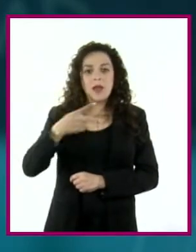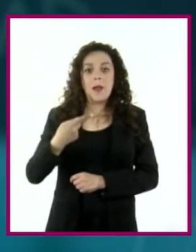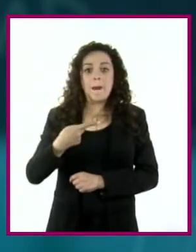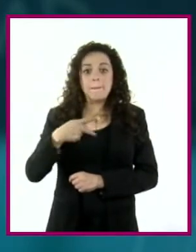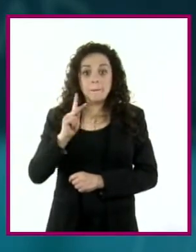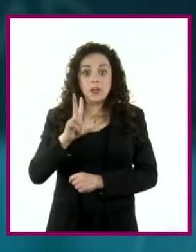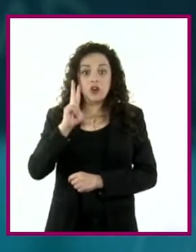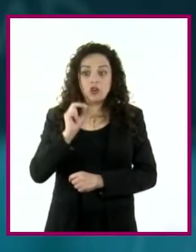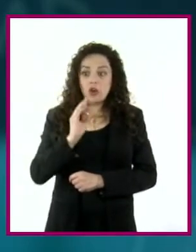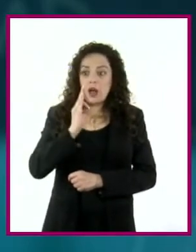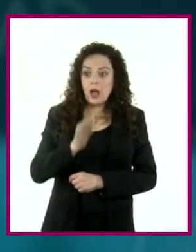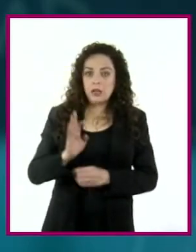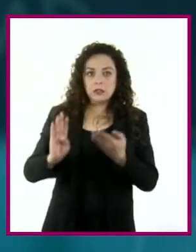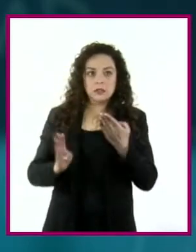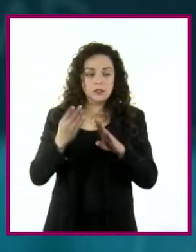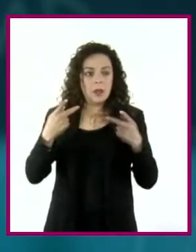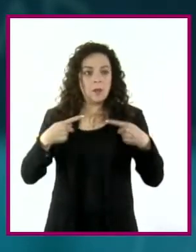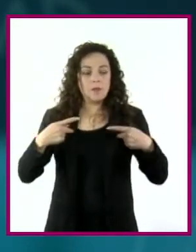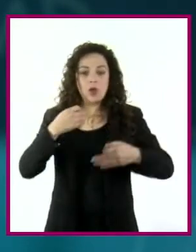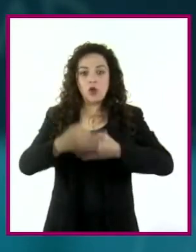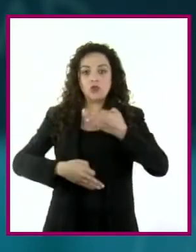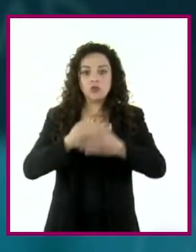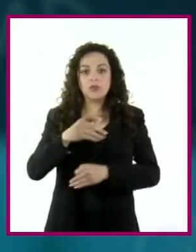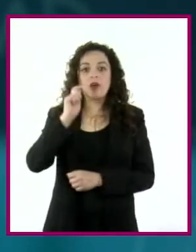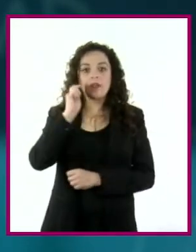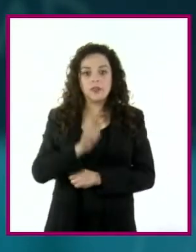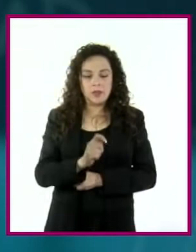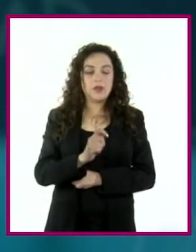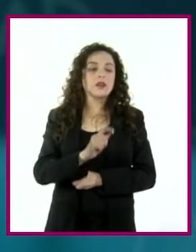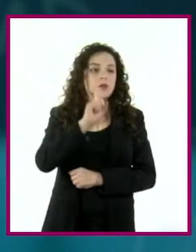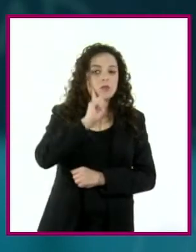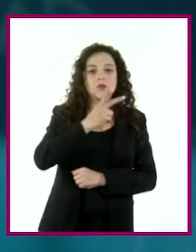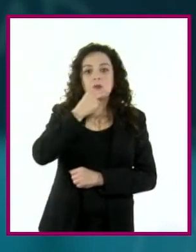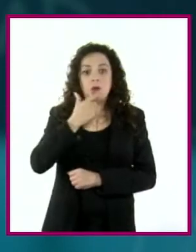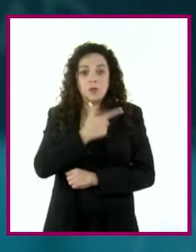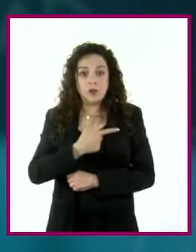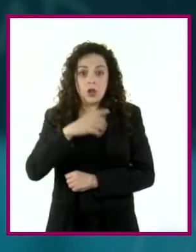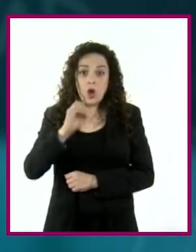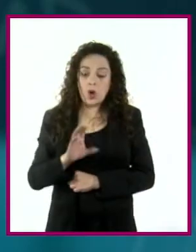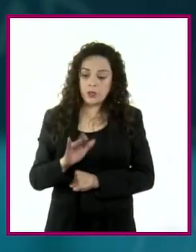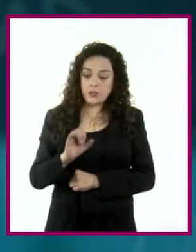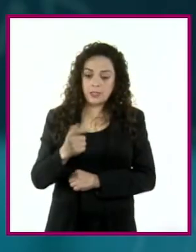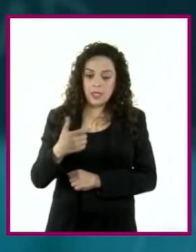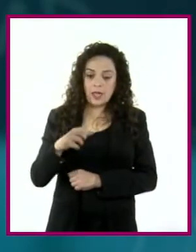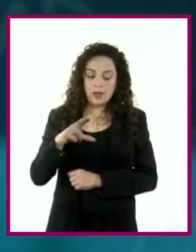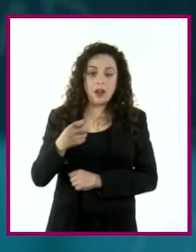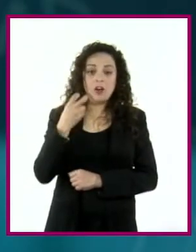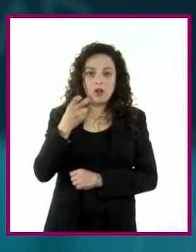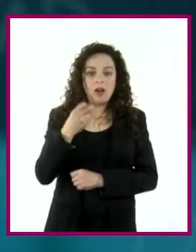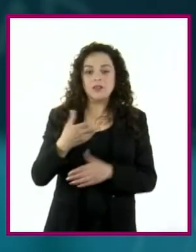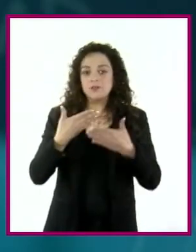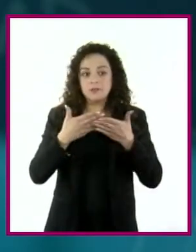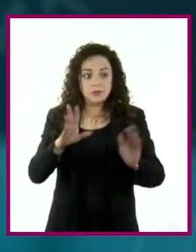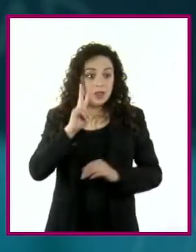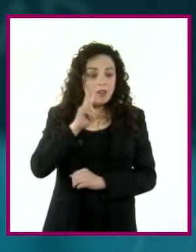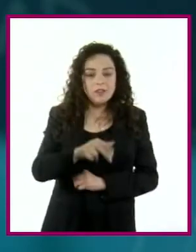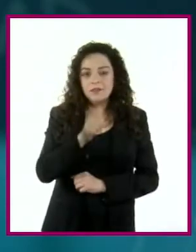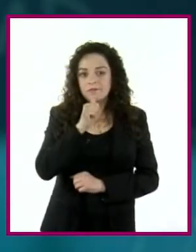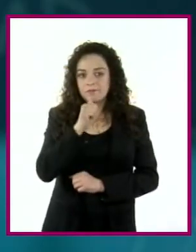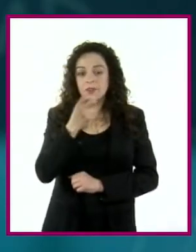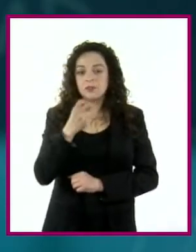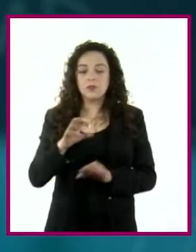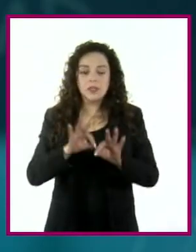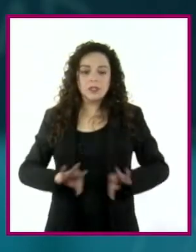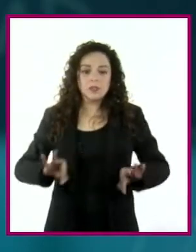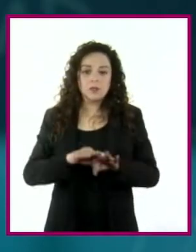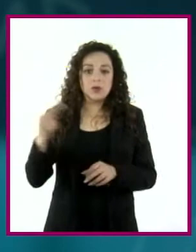adecuarse al mundo en el que todas las personas son heterosexuales y cisgénero, no han tenido visibilidad. Por eso, es indispensable y